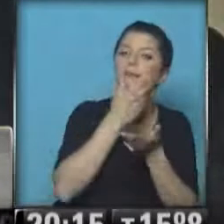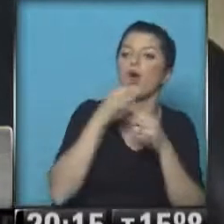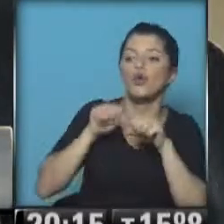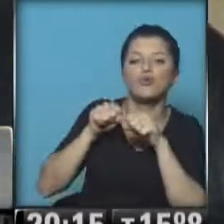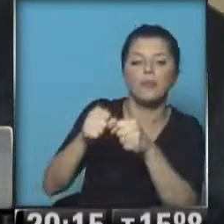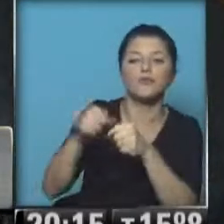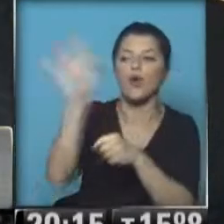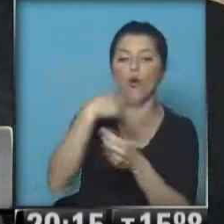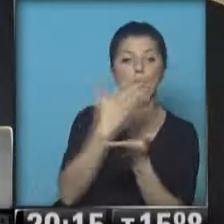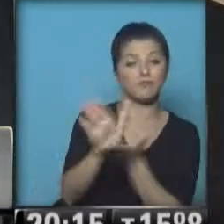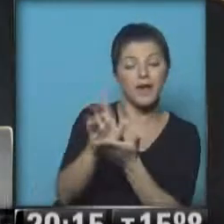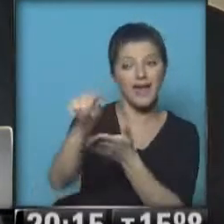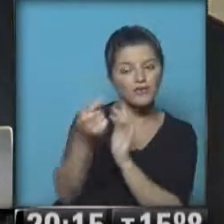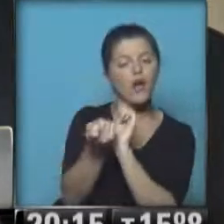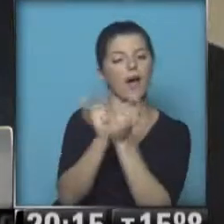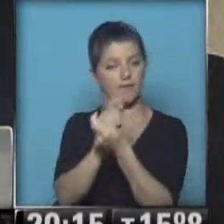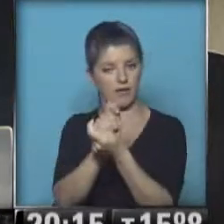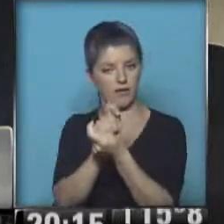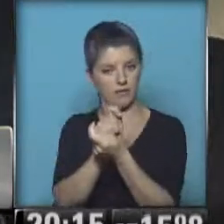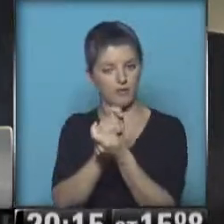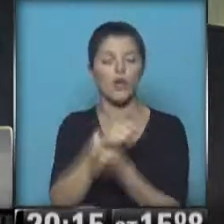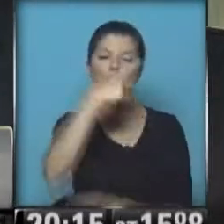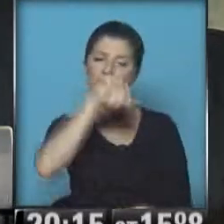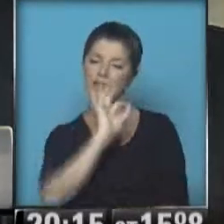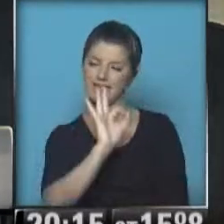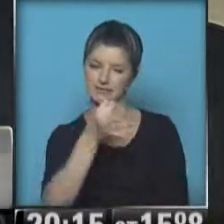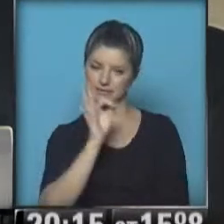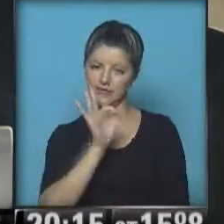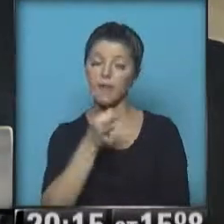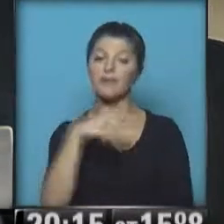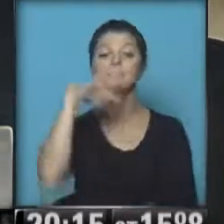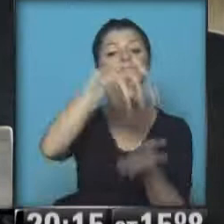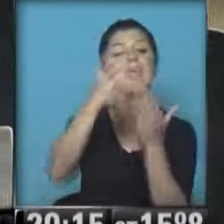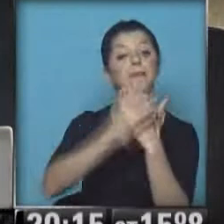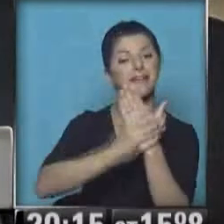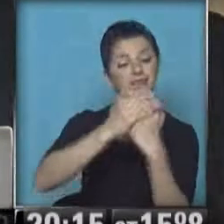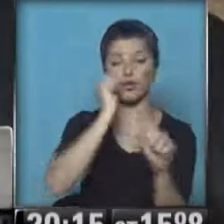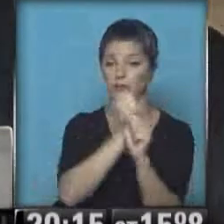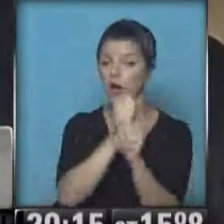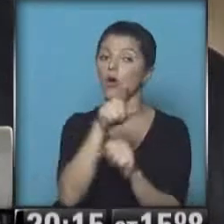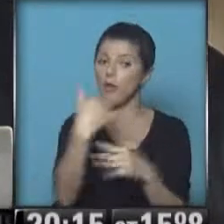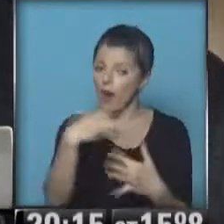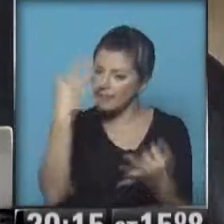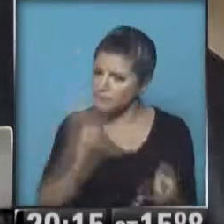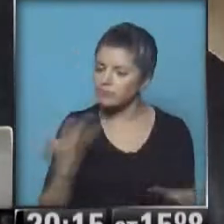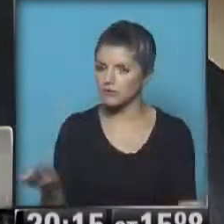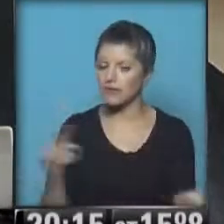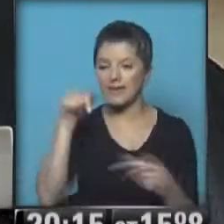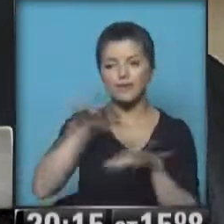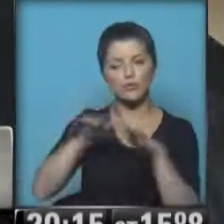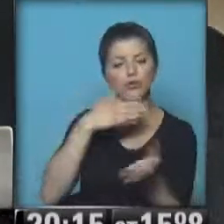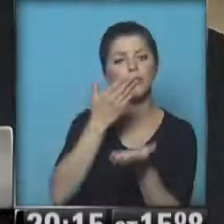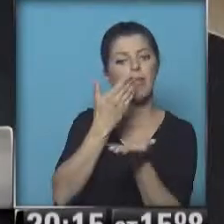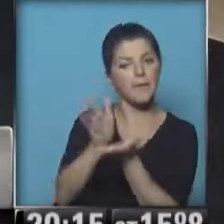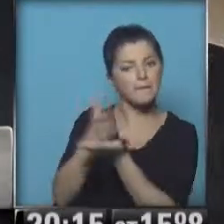ese sentido, ustedes saben que hay un instrumento que el Ministerio de Trabajo cuenta para garantizar, evitar el despido, y